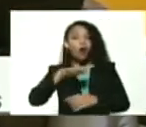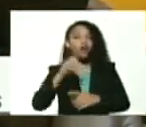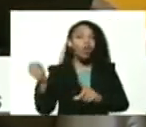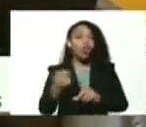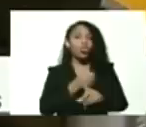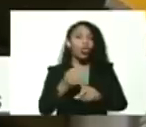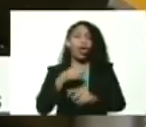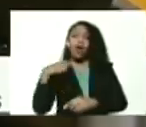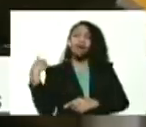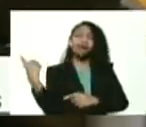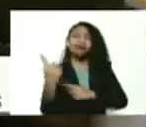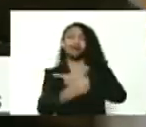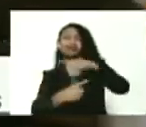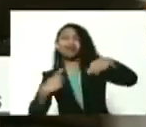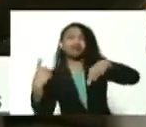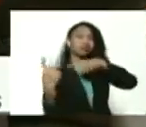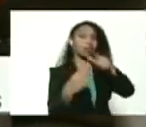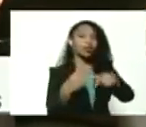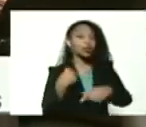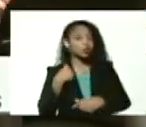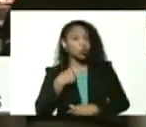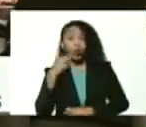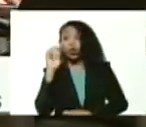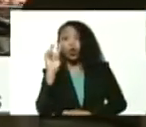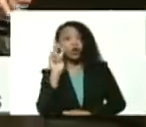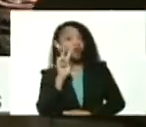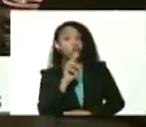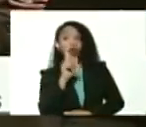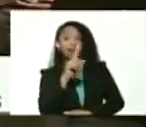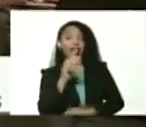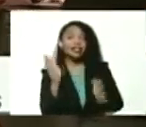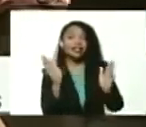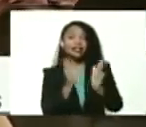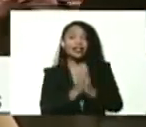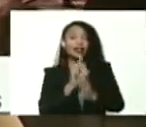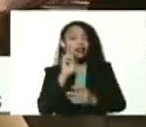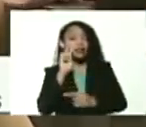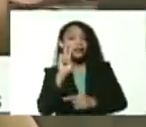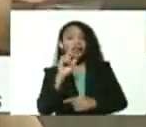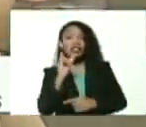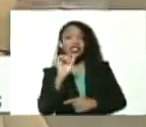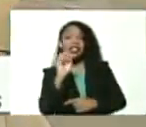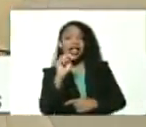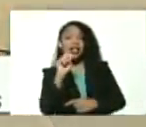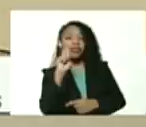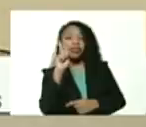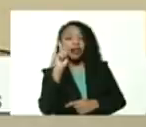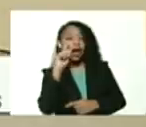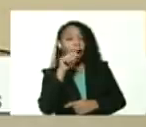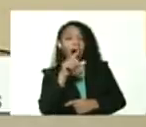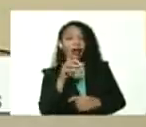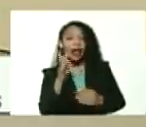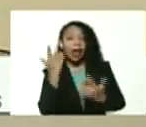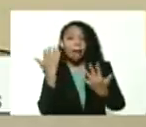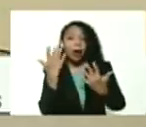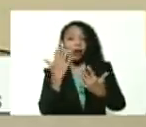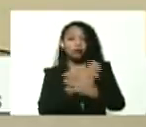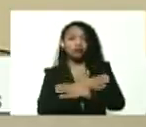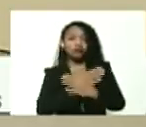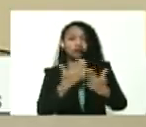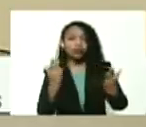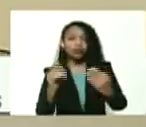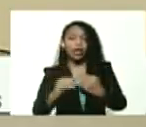huracanes. Yo no lo he visto, por cierto, en San Vicente y las Granadinas. Allí llegó la mano solidaria del